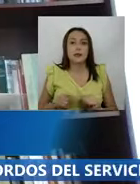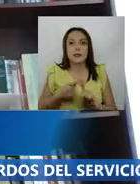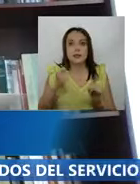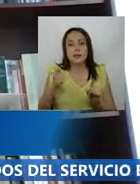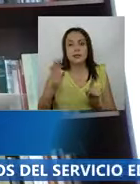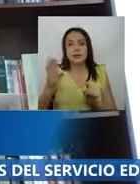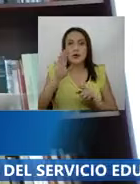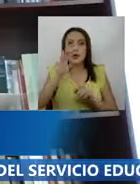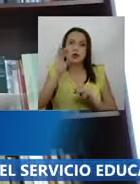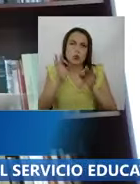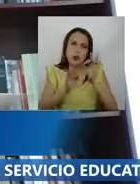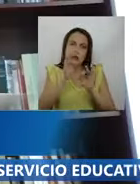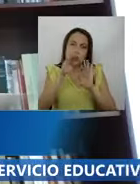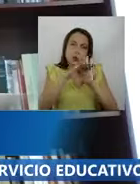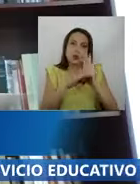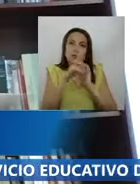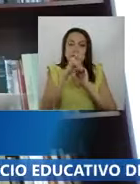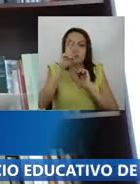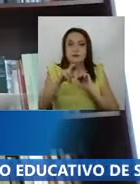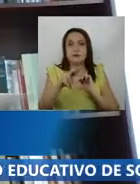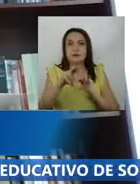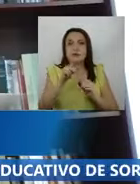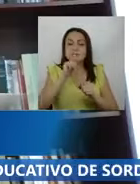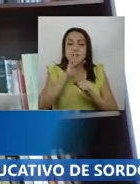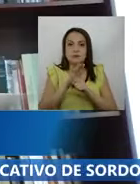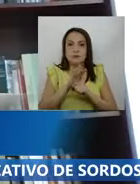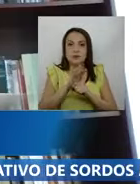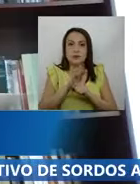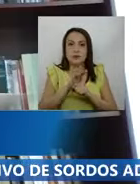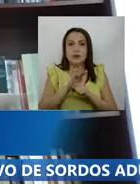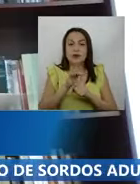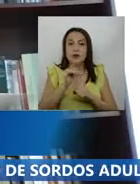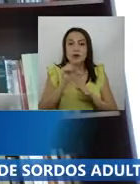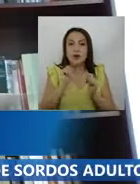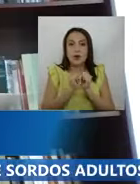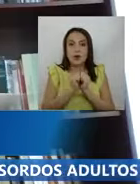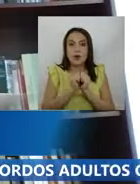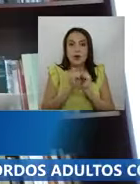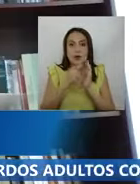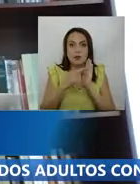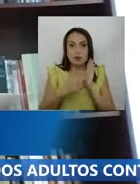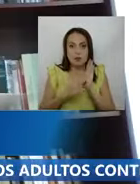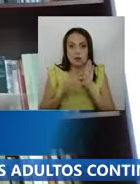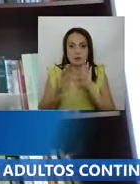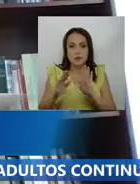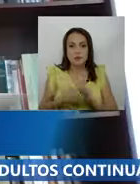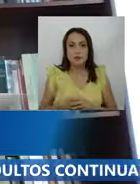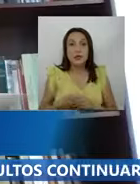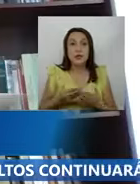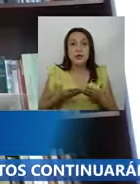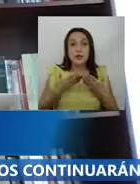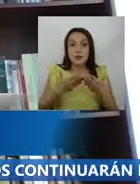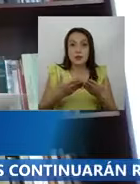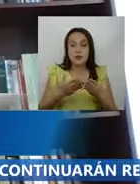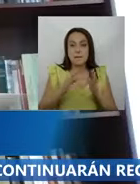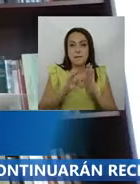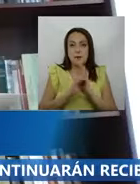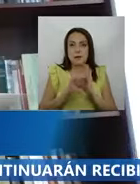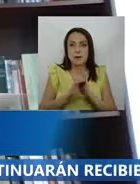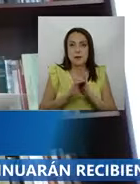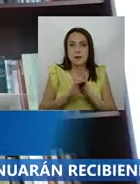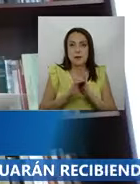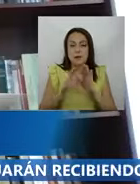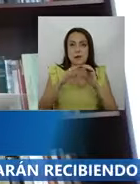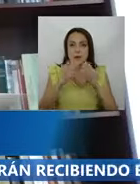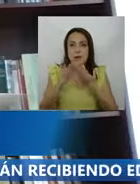jurídico, Costa Rica está comprometido a cumplir con las medidas cautelares que emitan, por ejemplo, en este caso, la Comisión